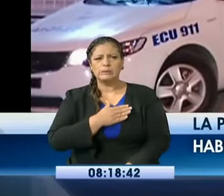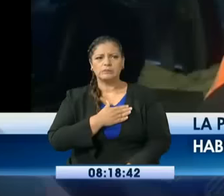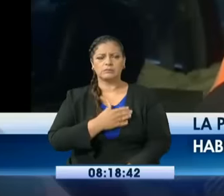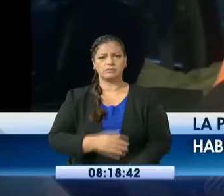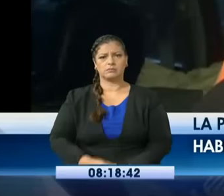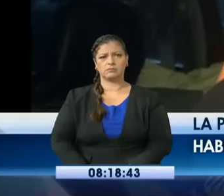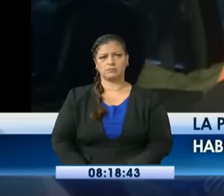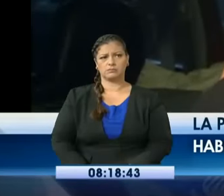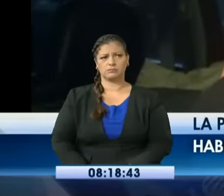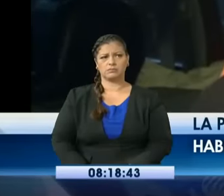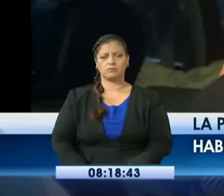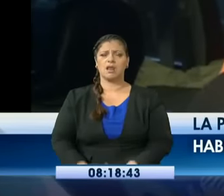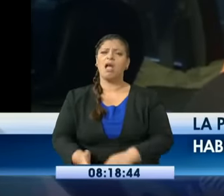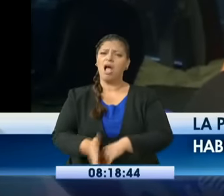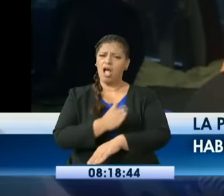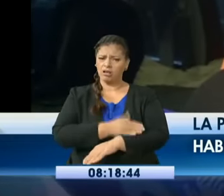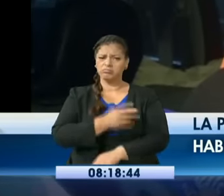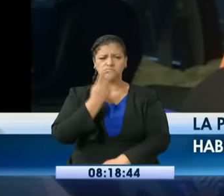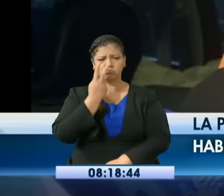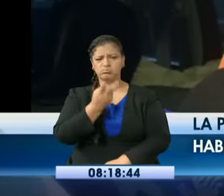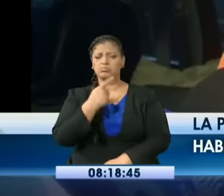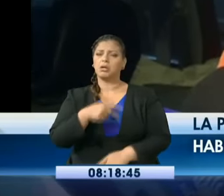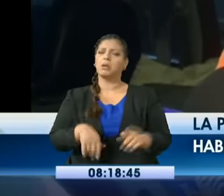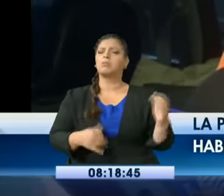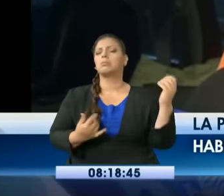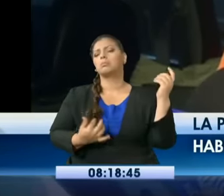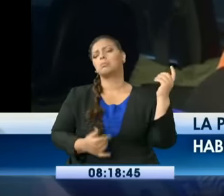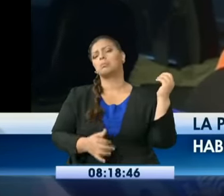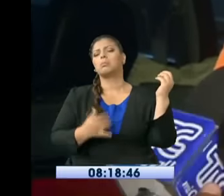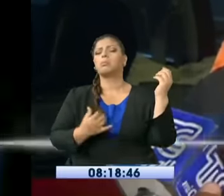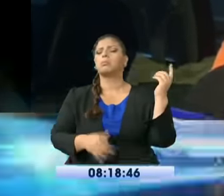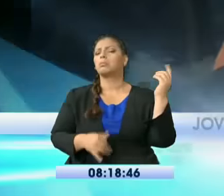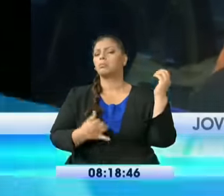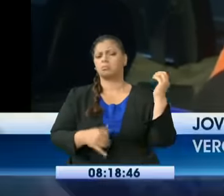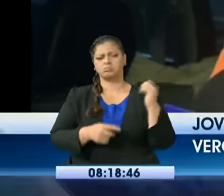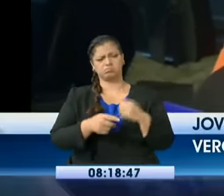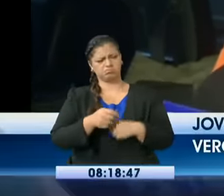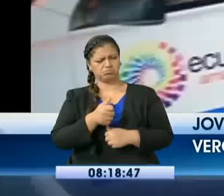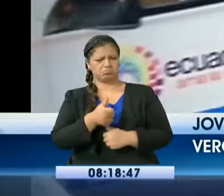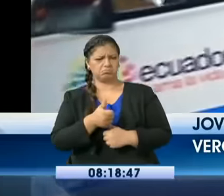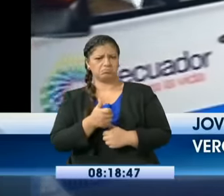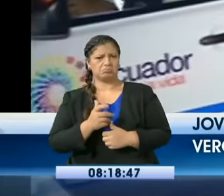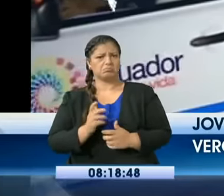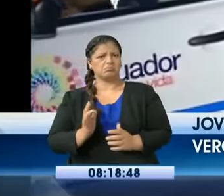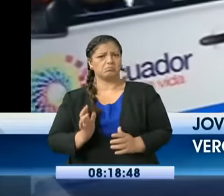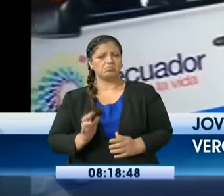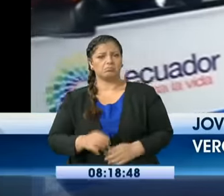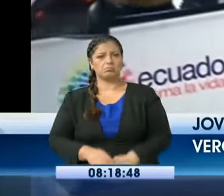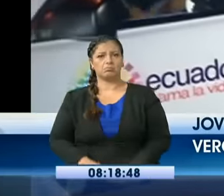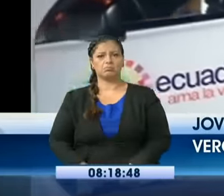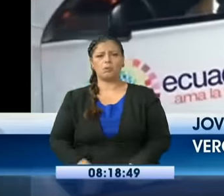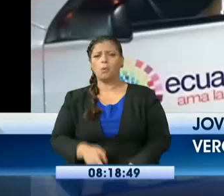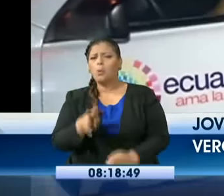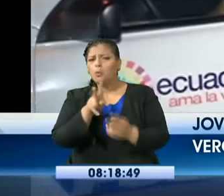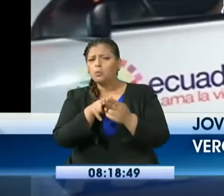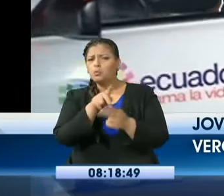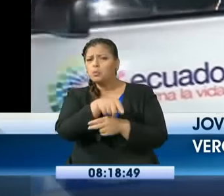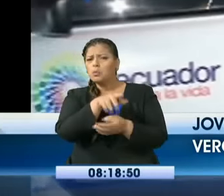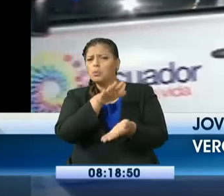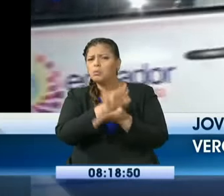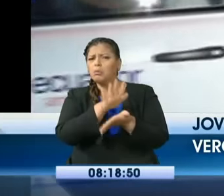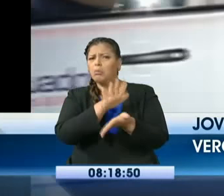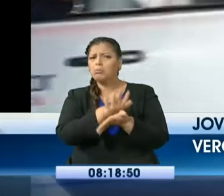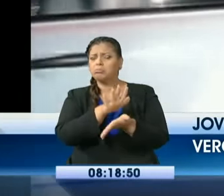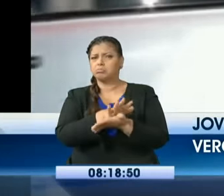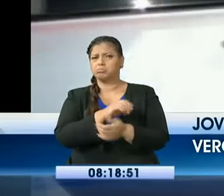ahí tocando guitarra, se lo veía por ahí bien. Pero así es el caso. El ladrón era una persona tranquila y todo.